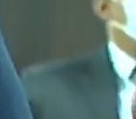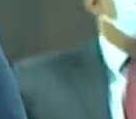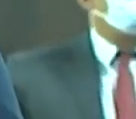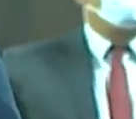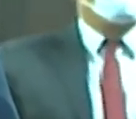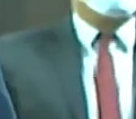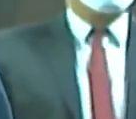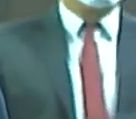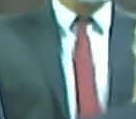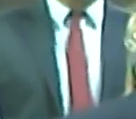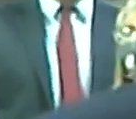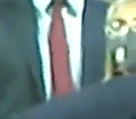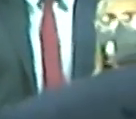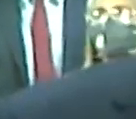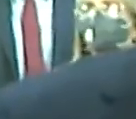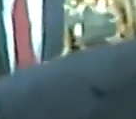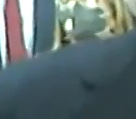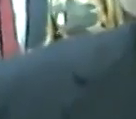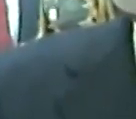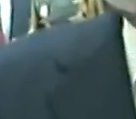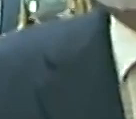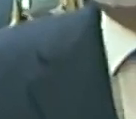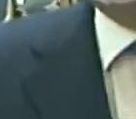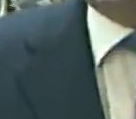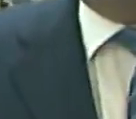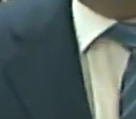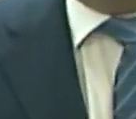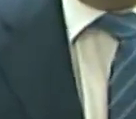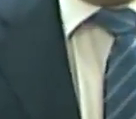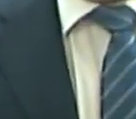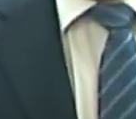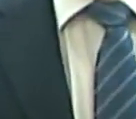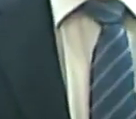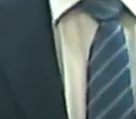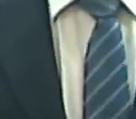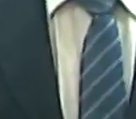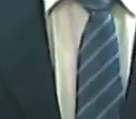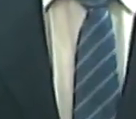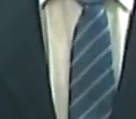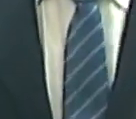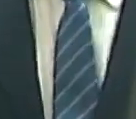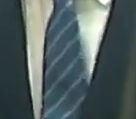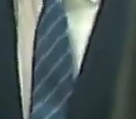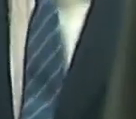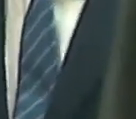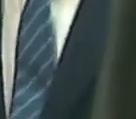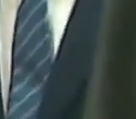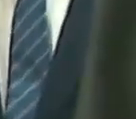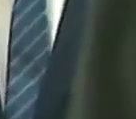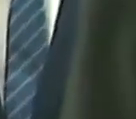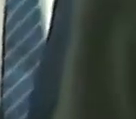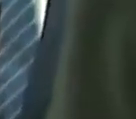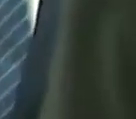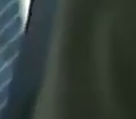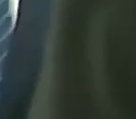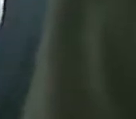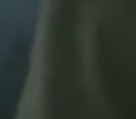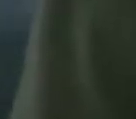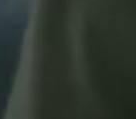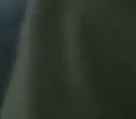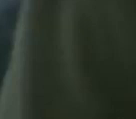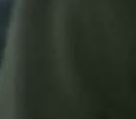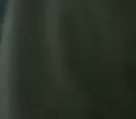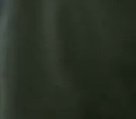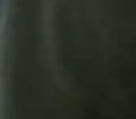Abajo cadenas, gritaba el Señor, gritaba el Señor. Y el pobre en